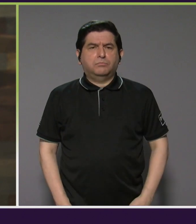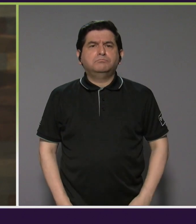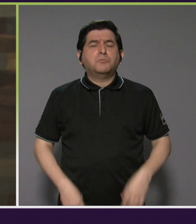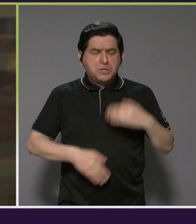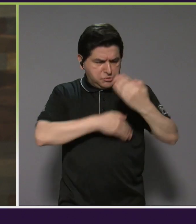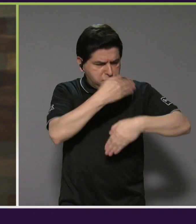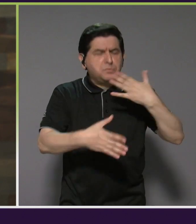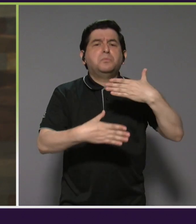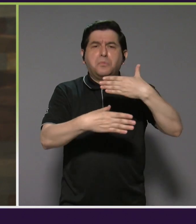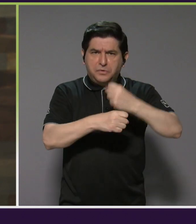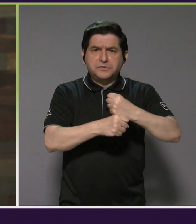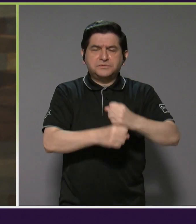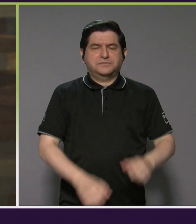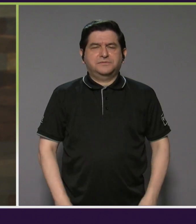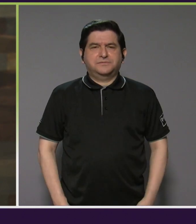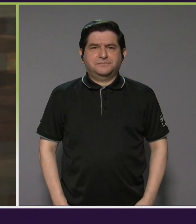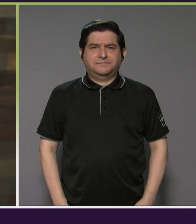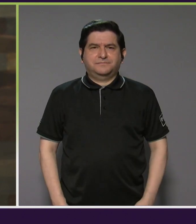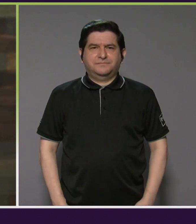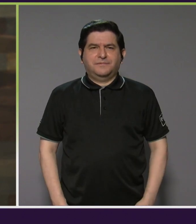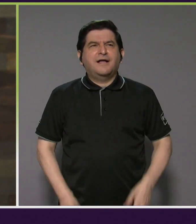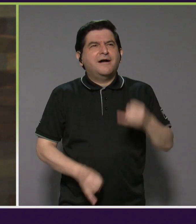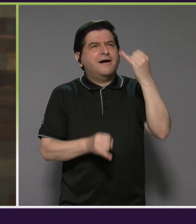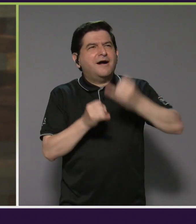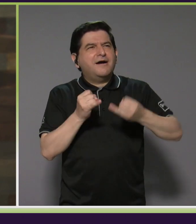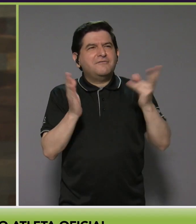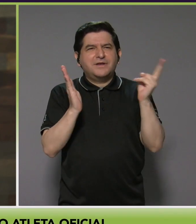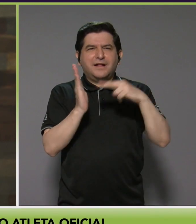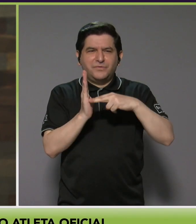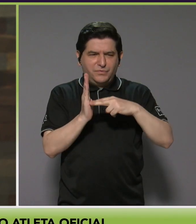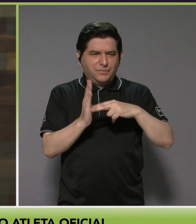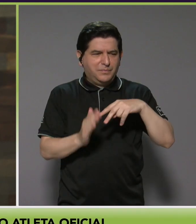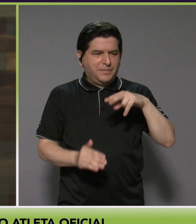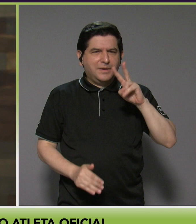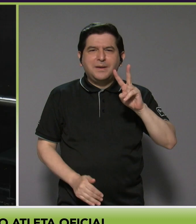los trámites y demás, y es como a finales del